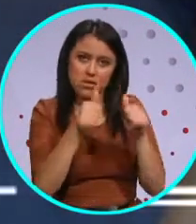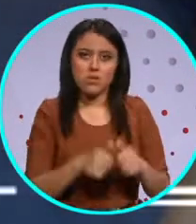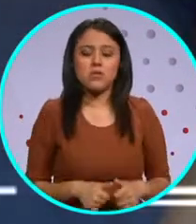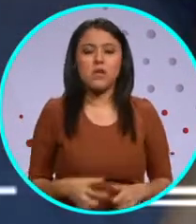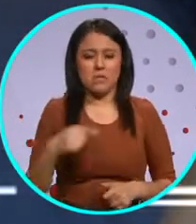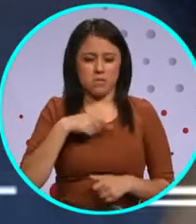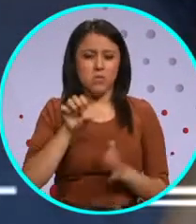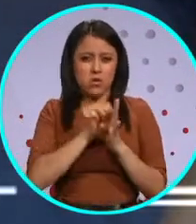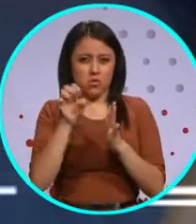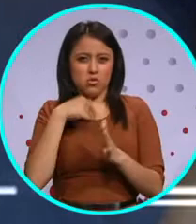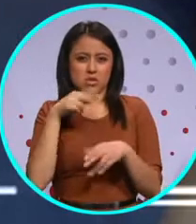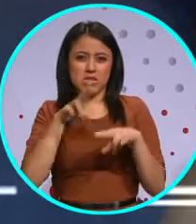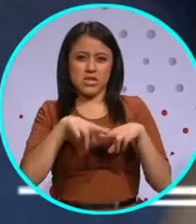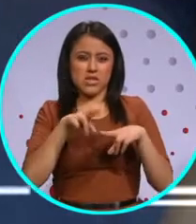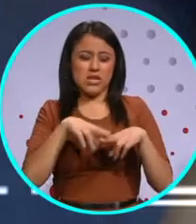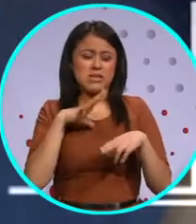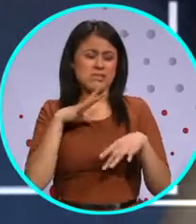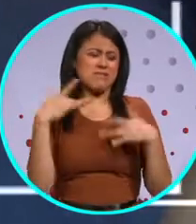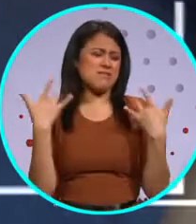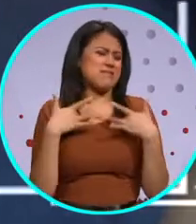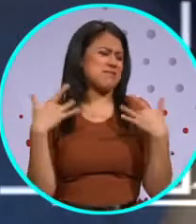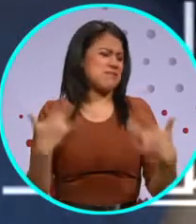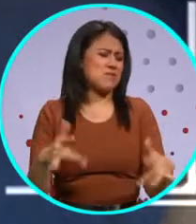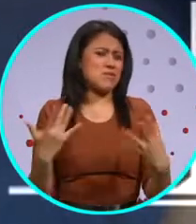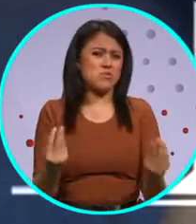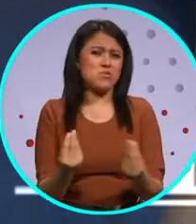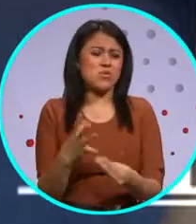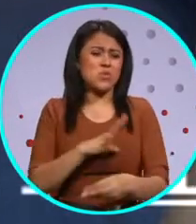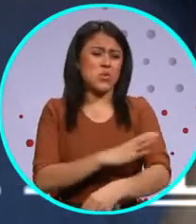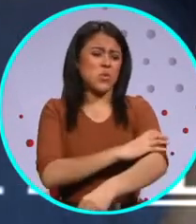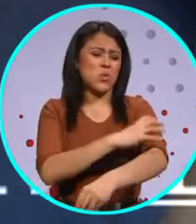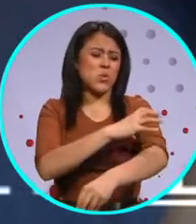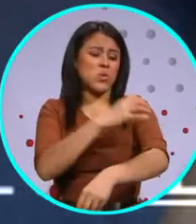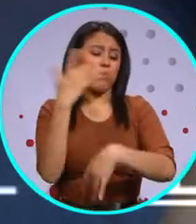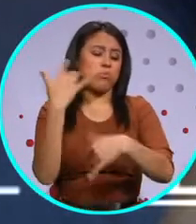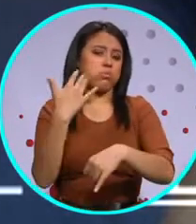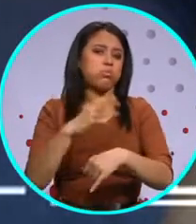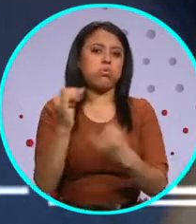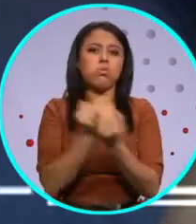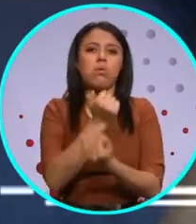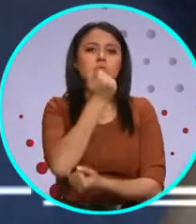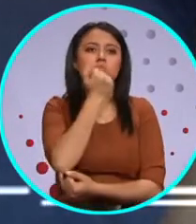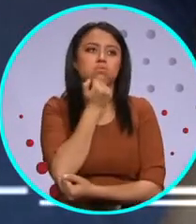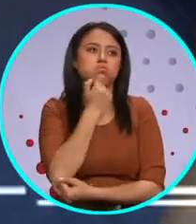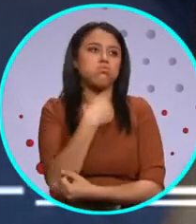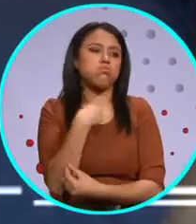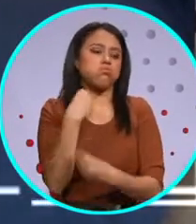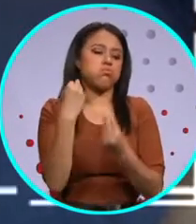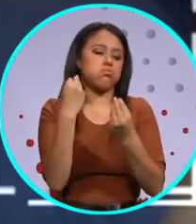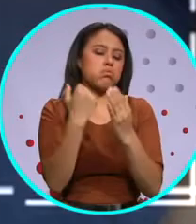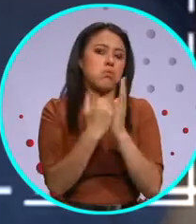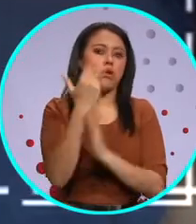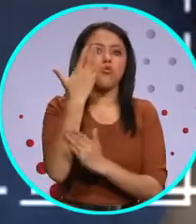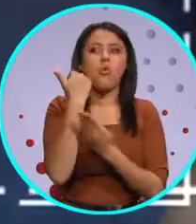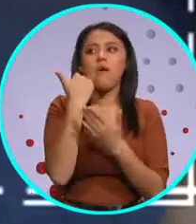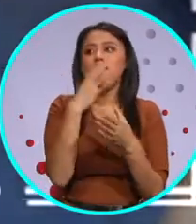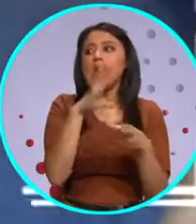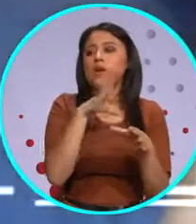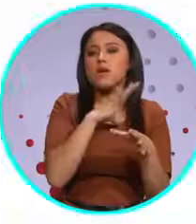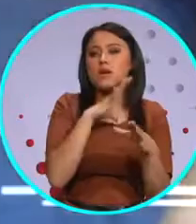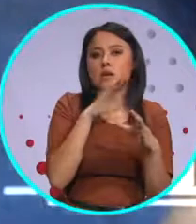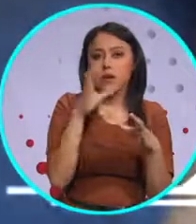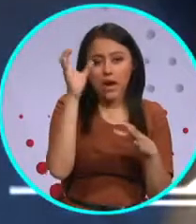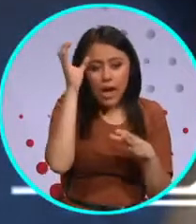tocó a mí sentada yo iba muy mal llevaba la presión altísima me azúcar también y no había camas nos tenían